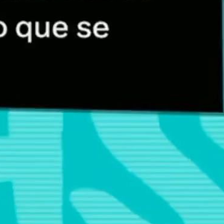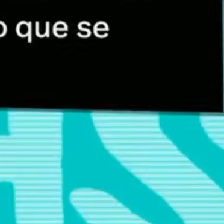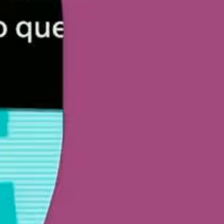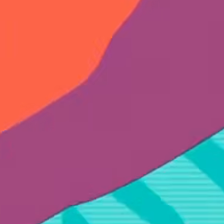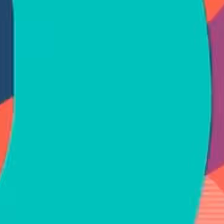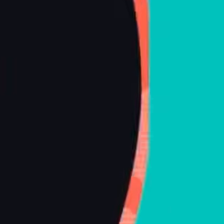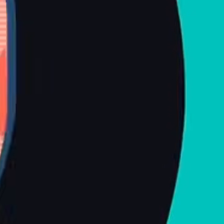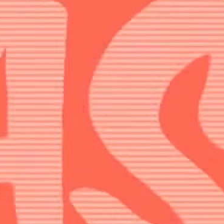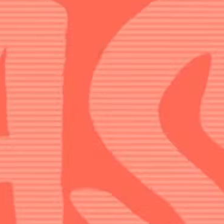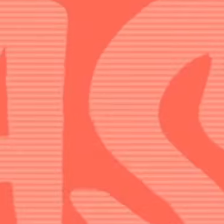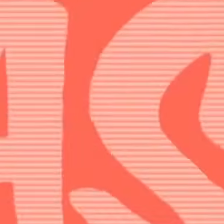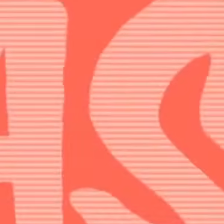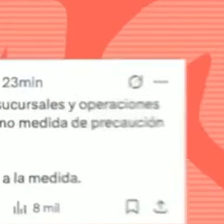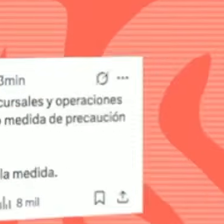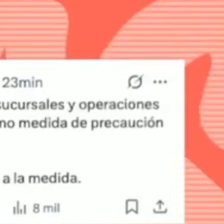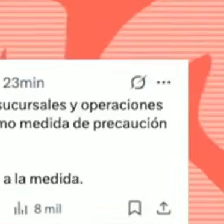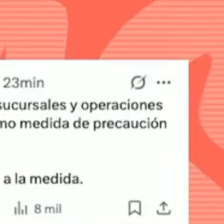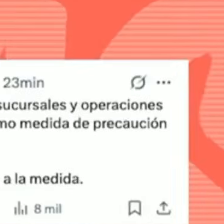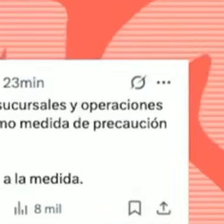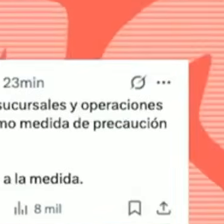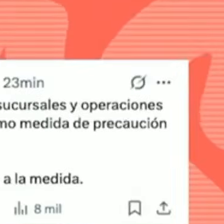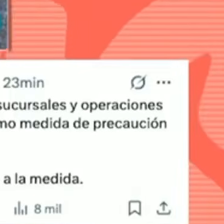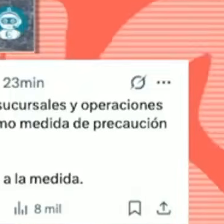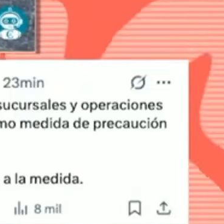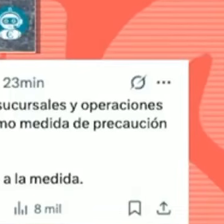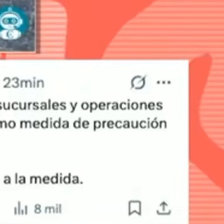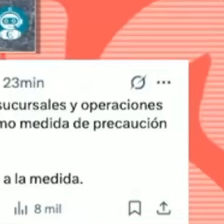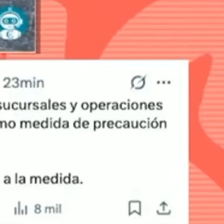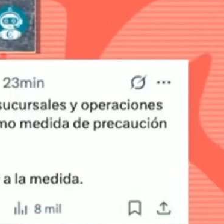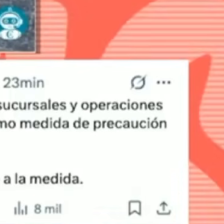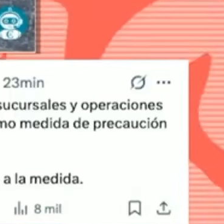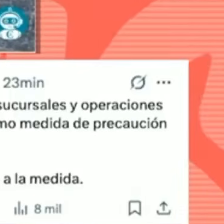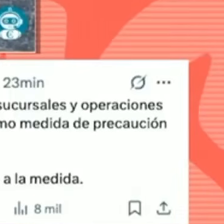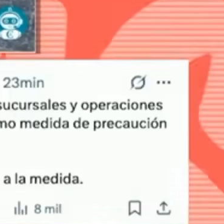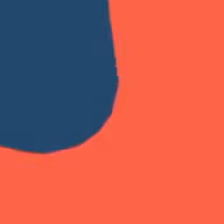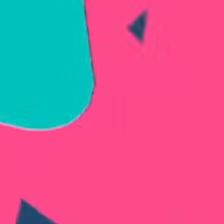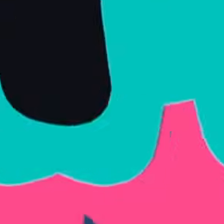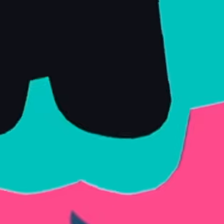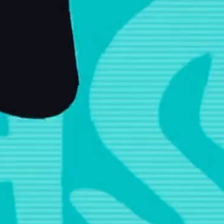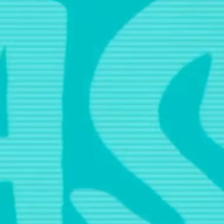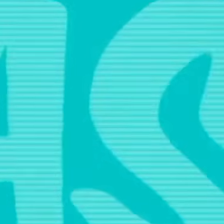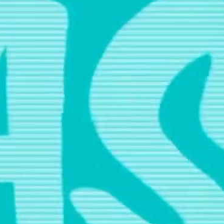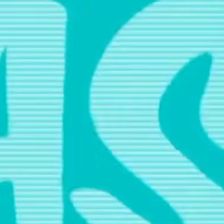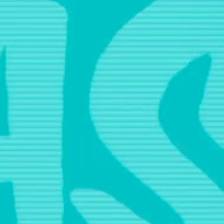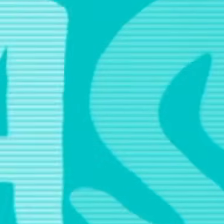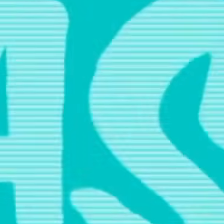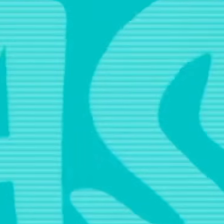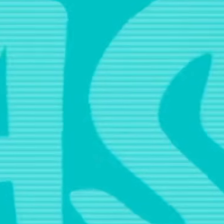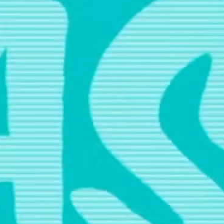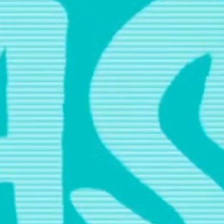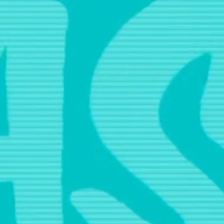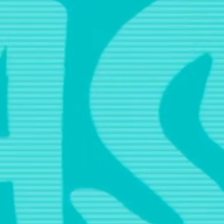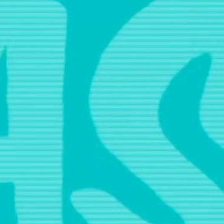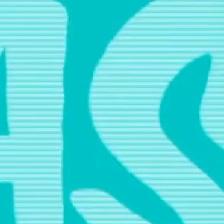haya visto afectada. E. BBVA notificó a sus empleados el cierre de sucursales y operaciones a nivel nacional. ¡Mentira! BBVA